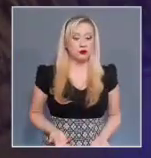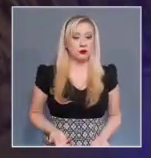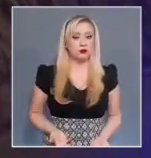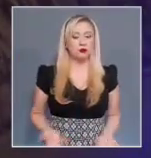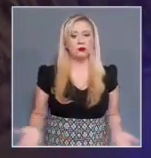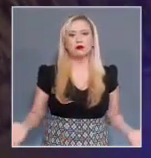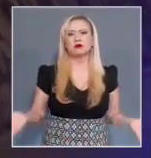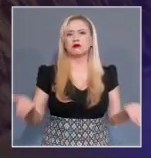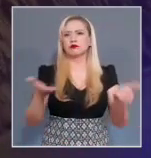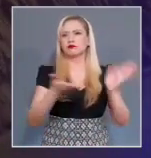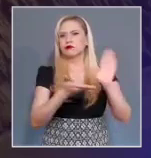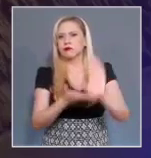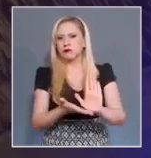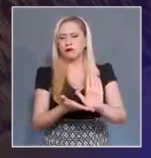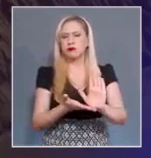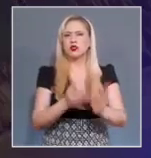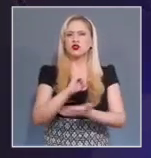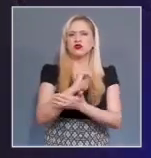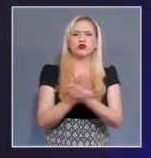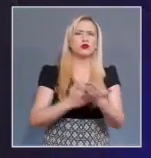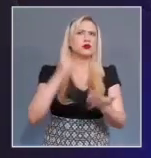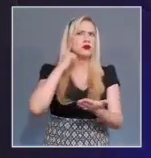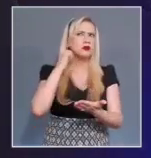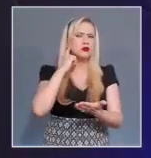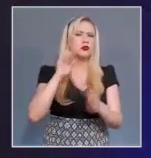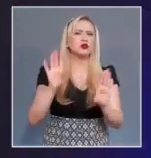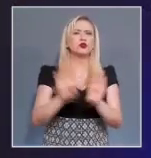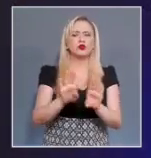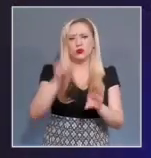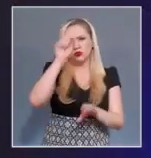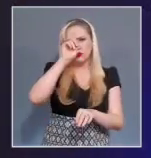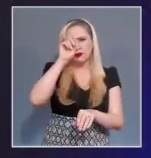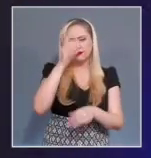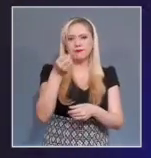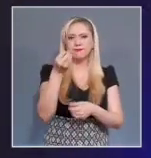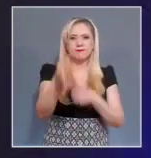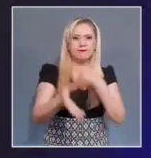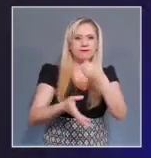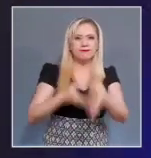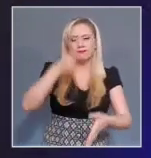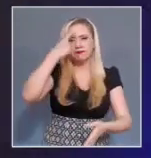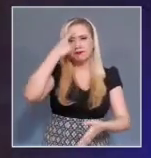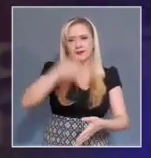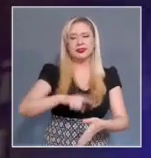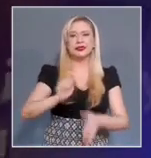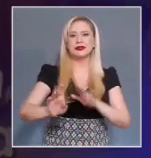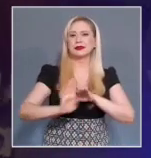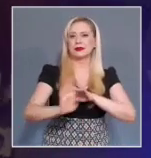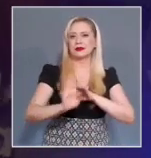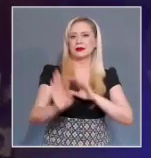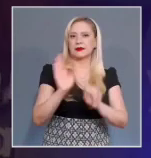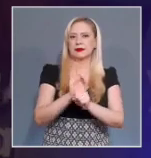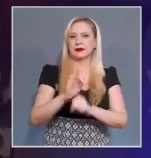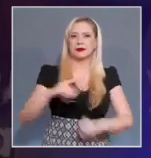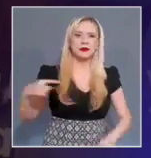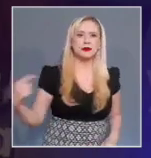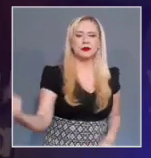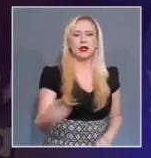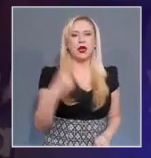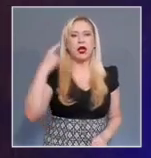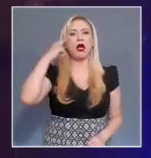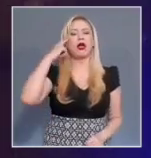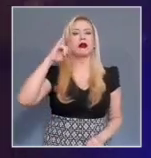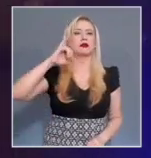reporte, resultados y recomendaciones del proyecto Camino Protegido para responder a la